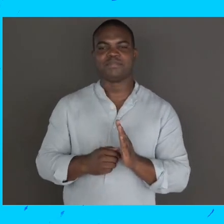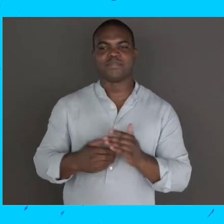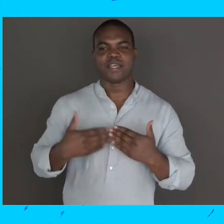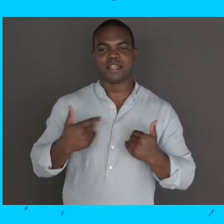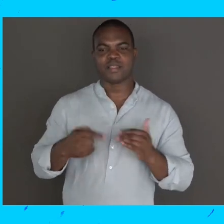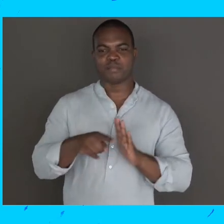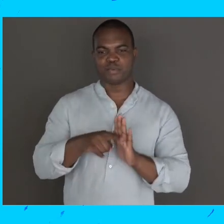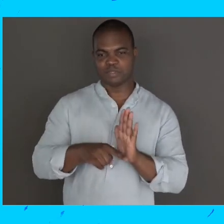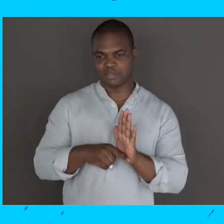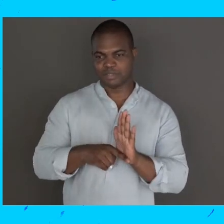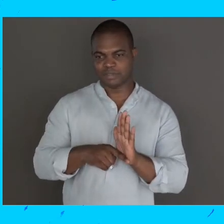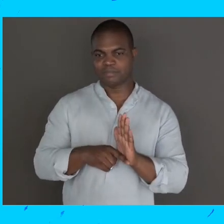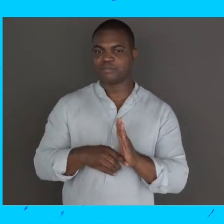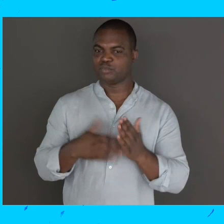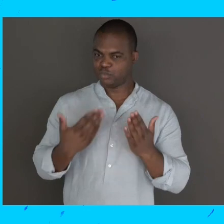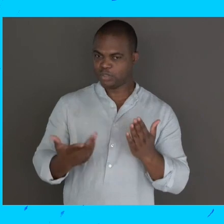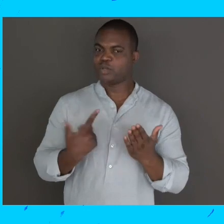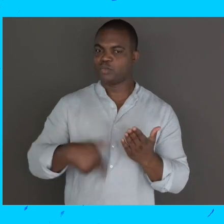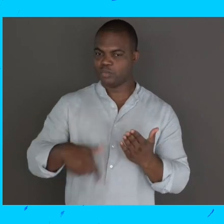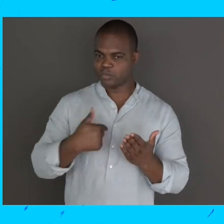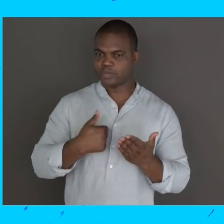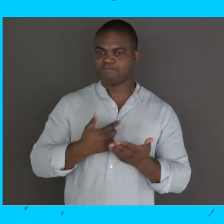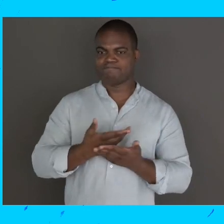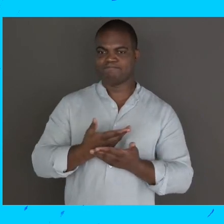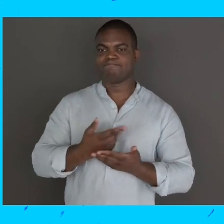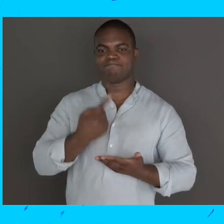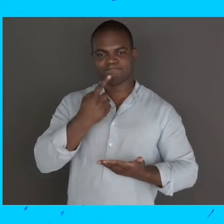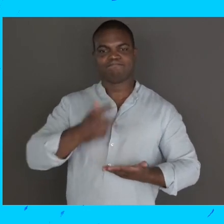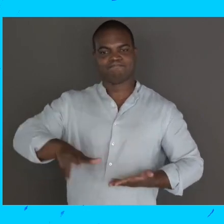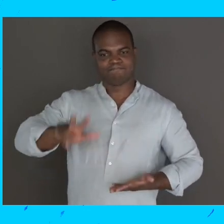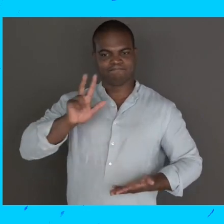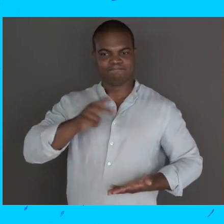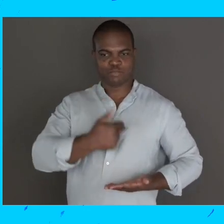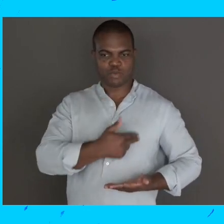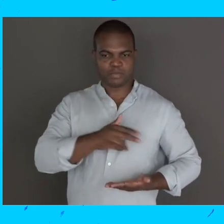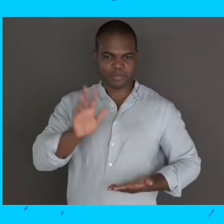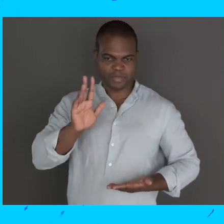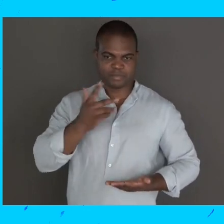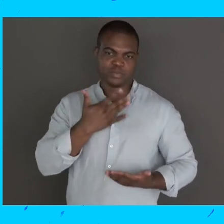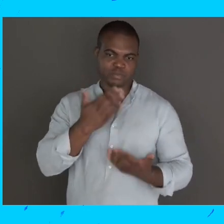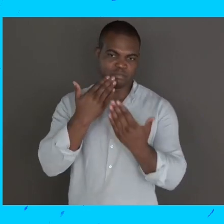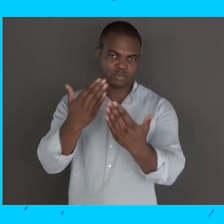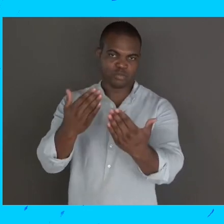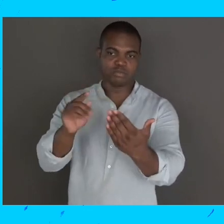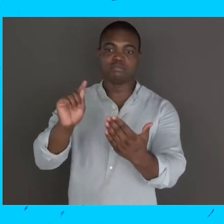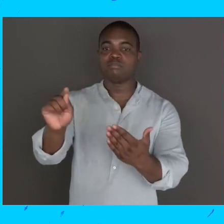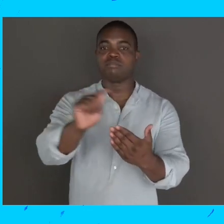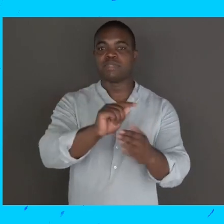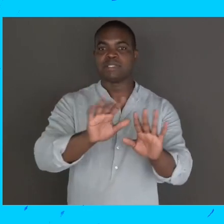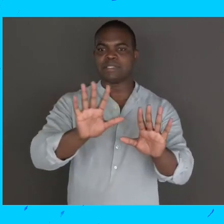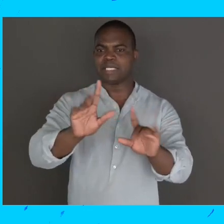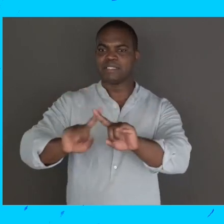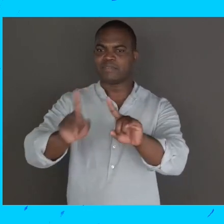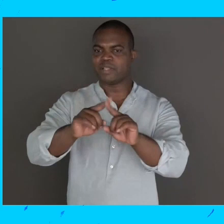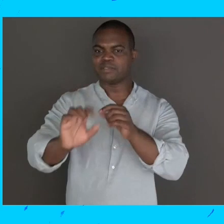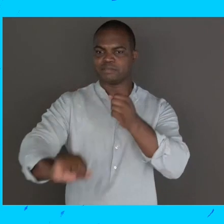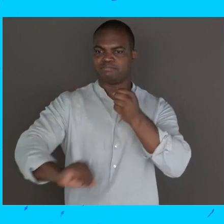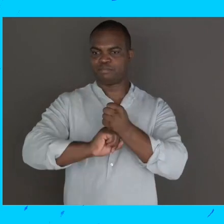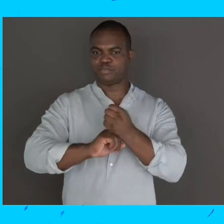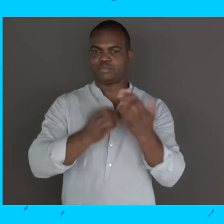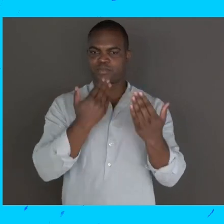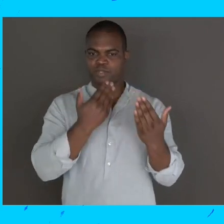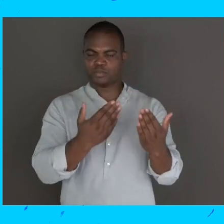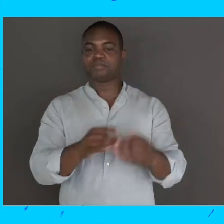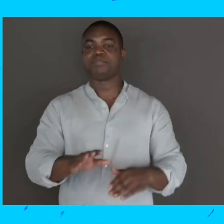para poder controlar la estrategia y el resultado para los jóvenes del Congo. Nuestro compromiso con